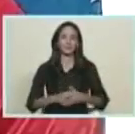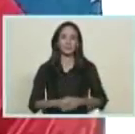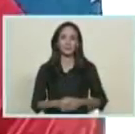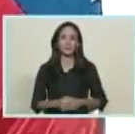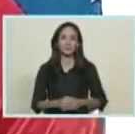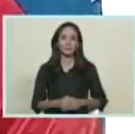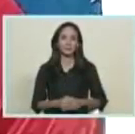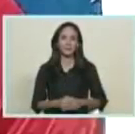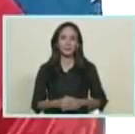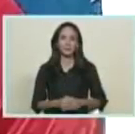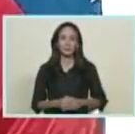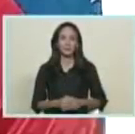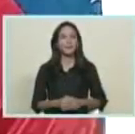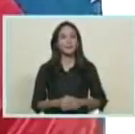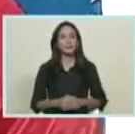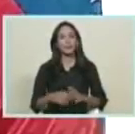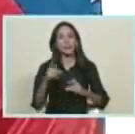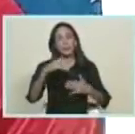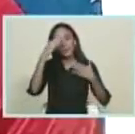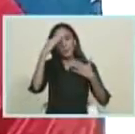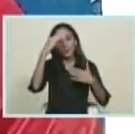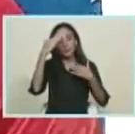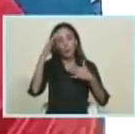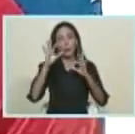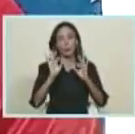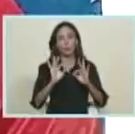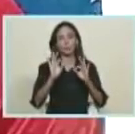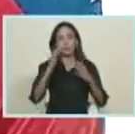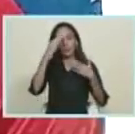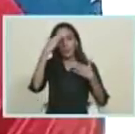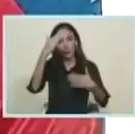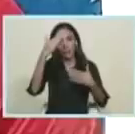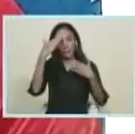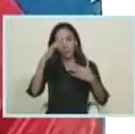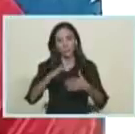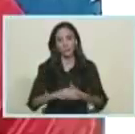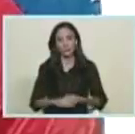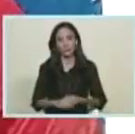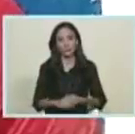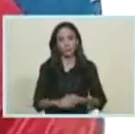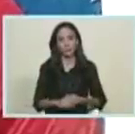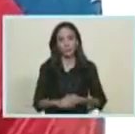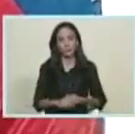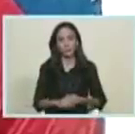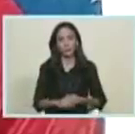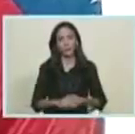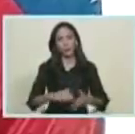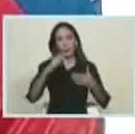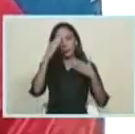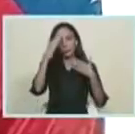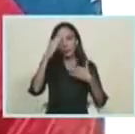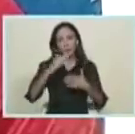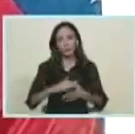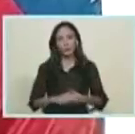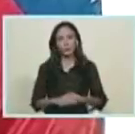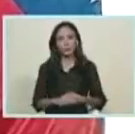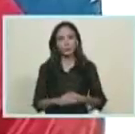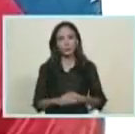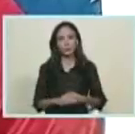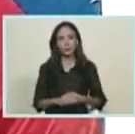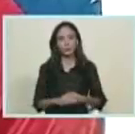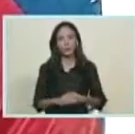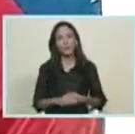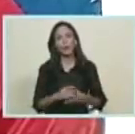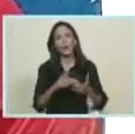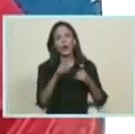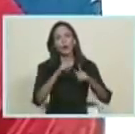Quiero darle mi saludo especial en este Salón Simón Bolívar, que